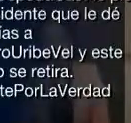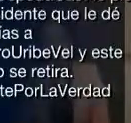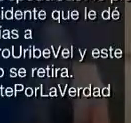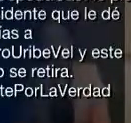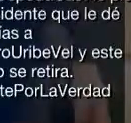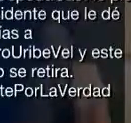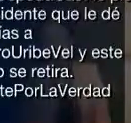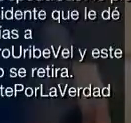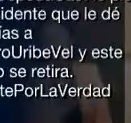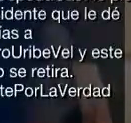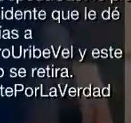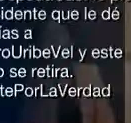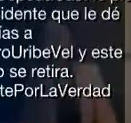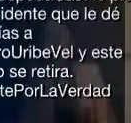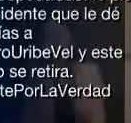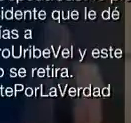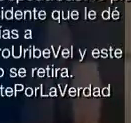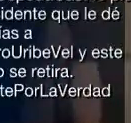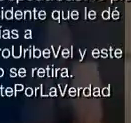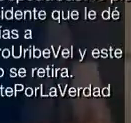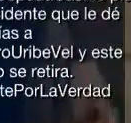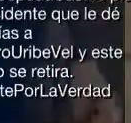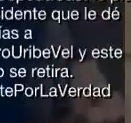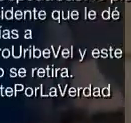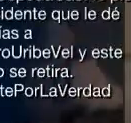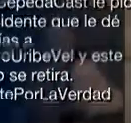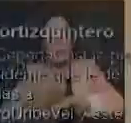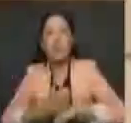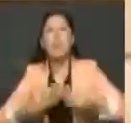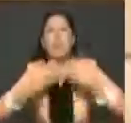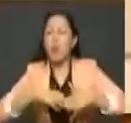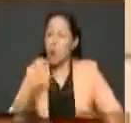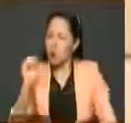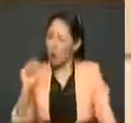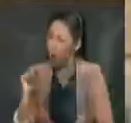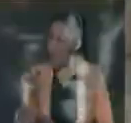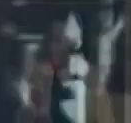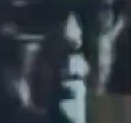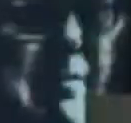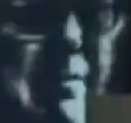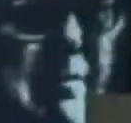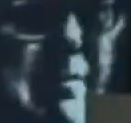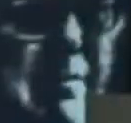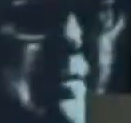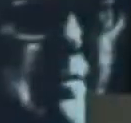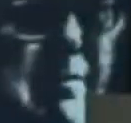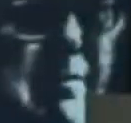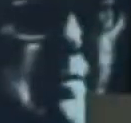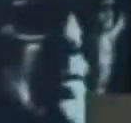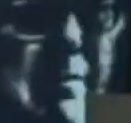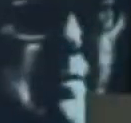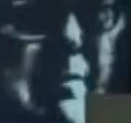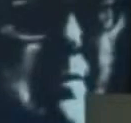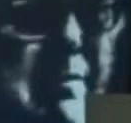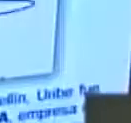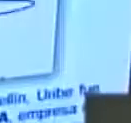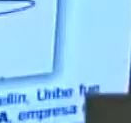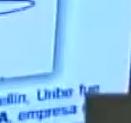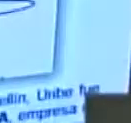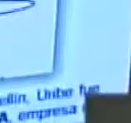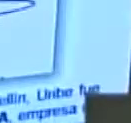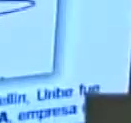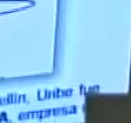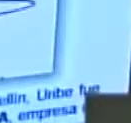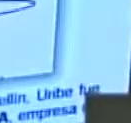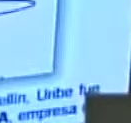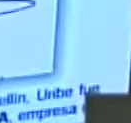compartió junta directiva con la empresa Con Firmeza en el año 83 con Álvaro Uribe Vélez.